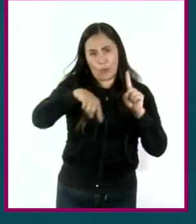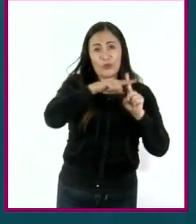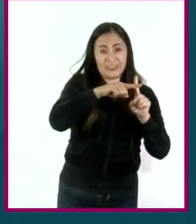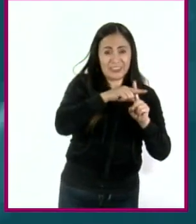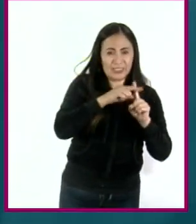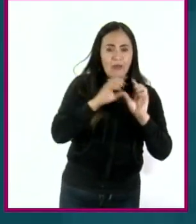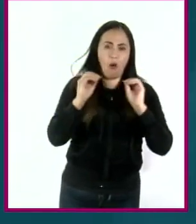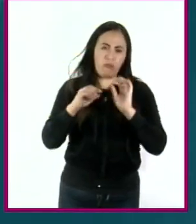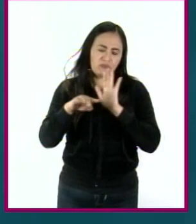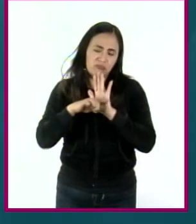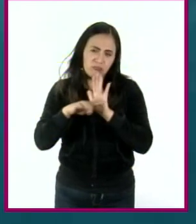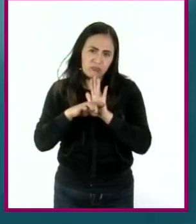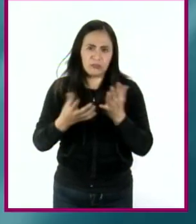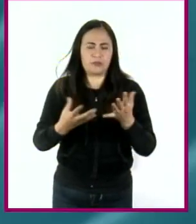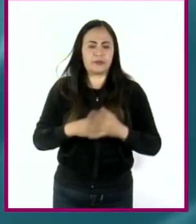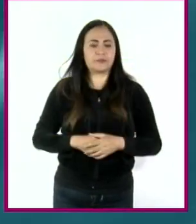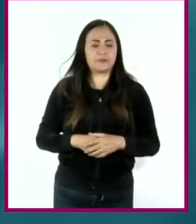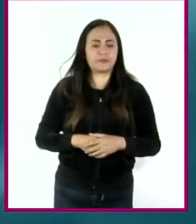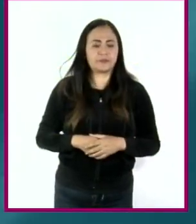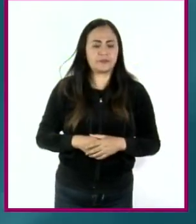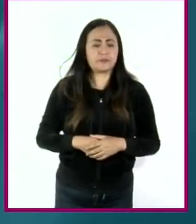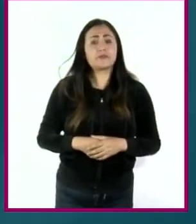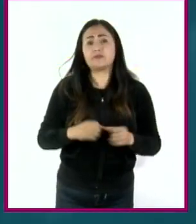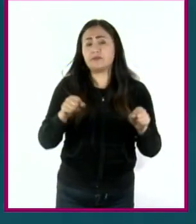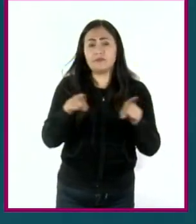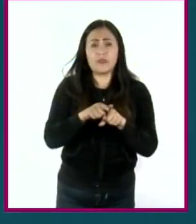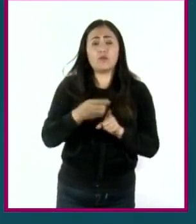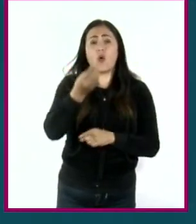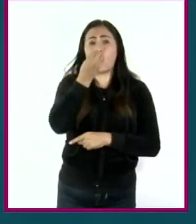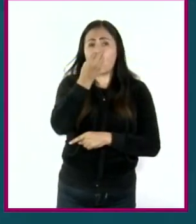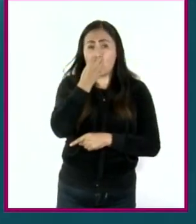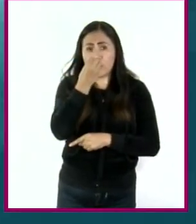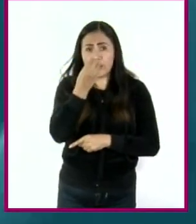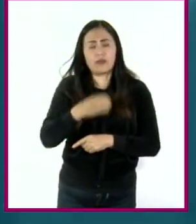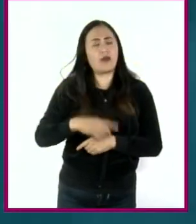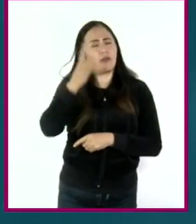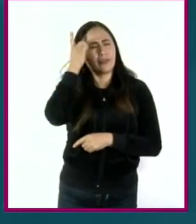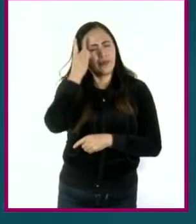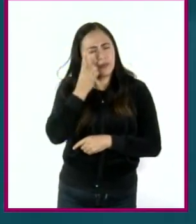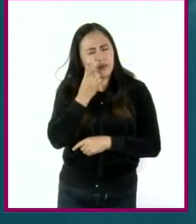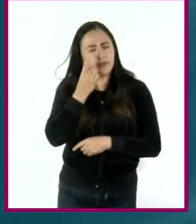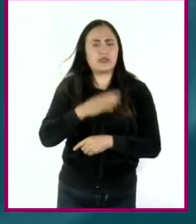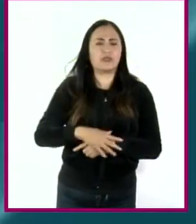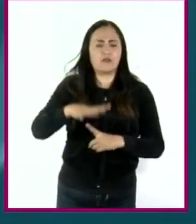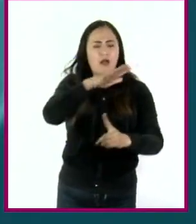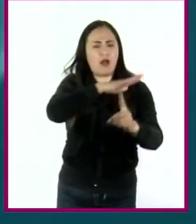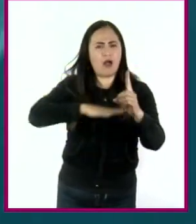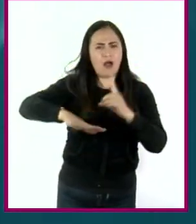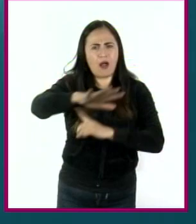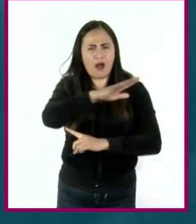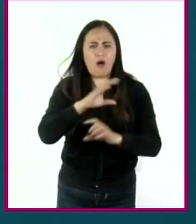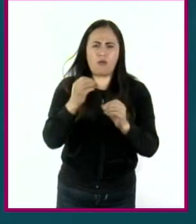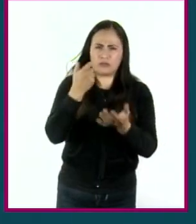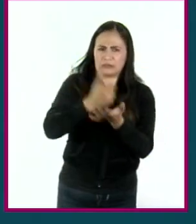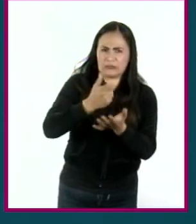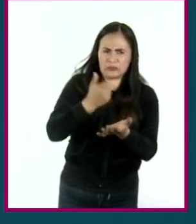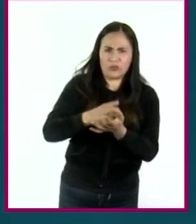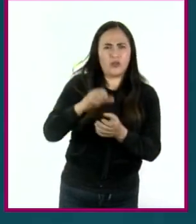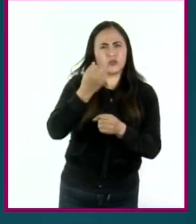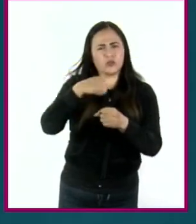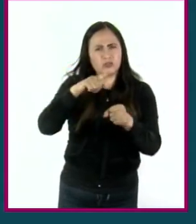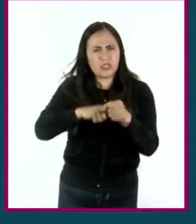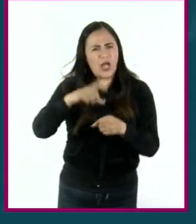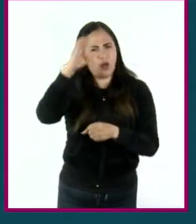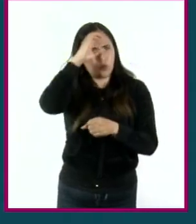cerebro y sus funciones, y que factores como la alimentación, la calidad de sueño, el entorno socioeconómico y cultural,